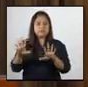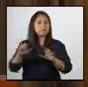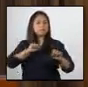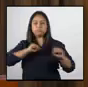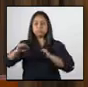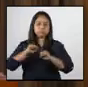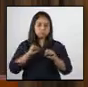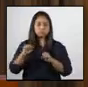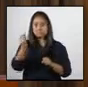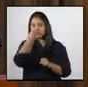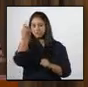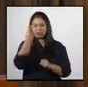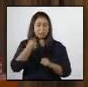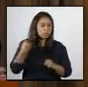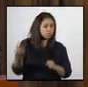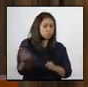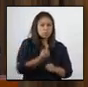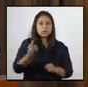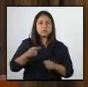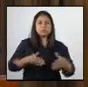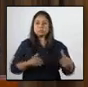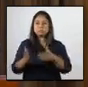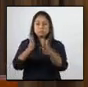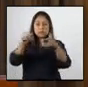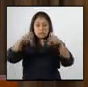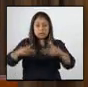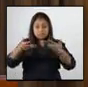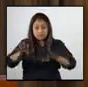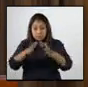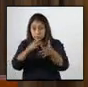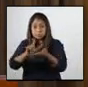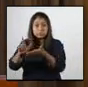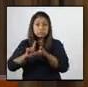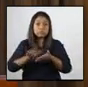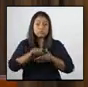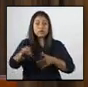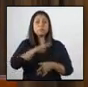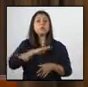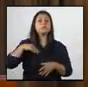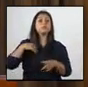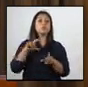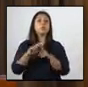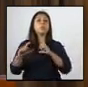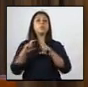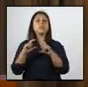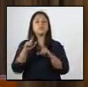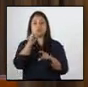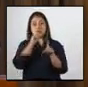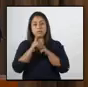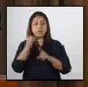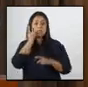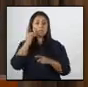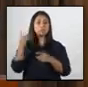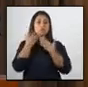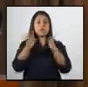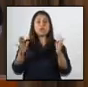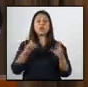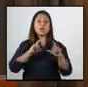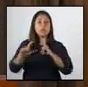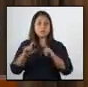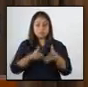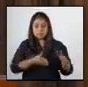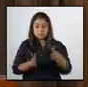porque todas esas carreteras que fueran atendidas por el ministerio de comunicaciones y la dirección general de caminos que hay